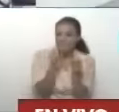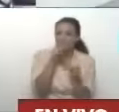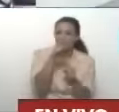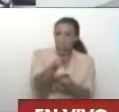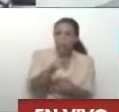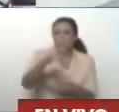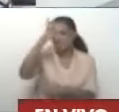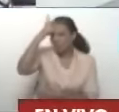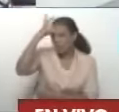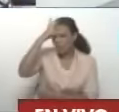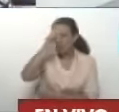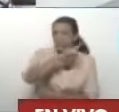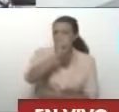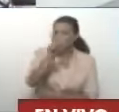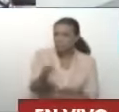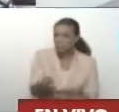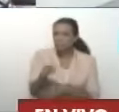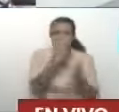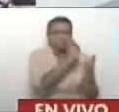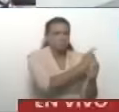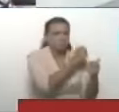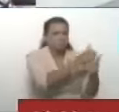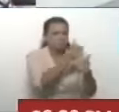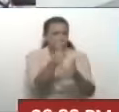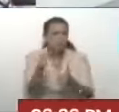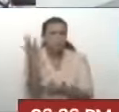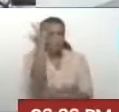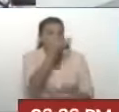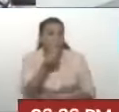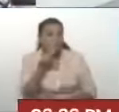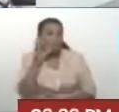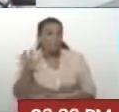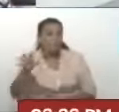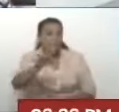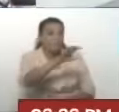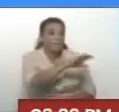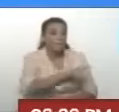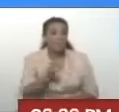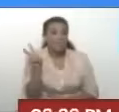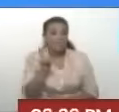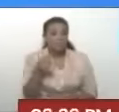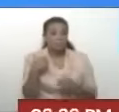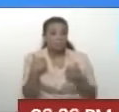una falconiana. ¿Ah? Aquí tenemos jóvenes de todo el país.